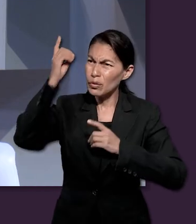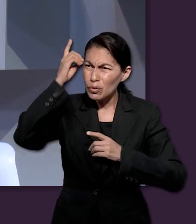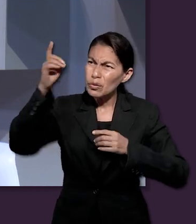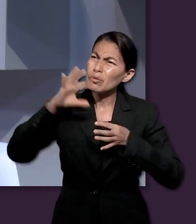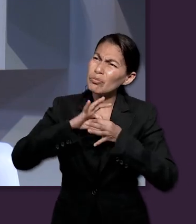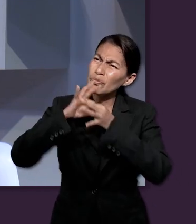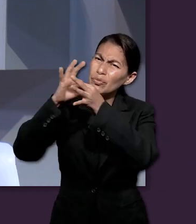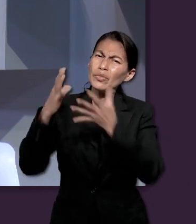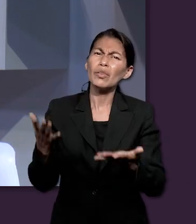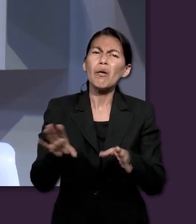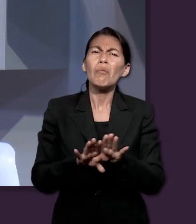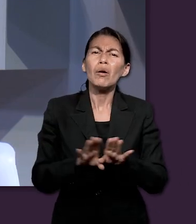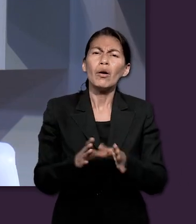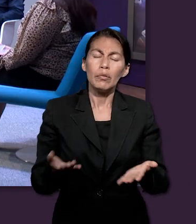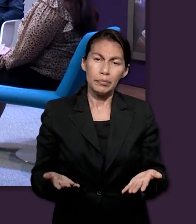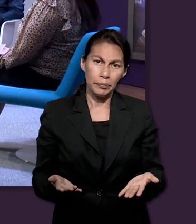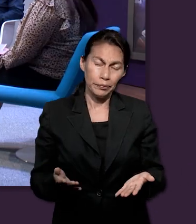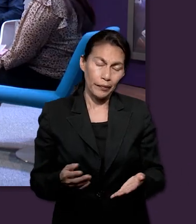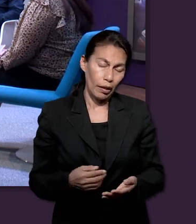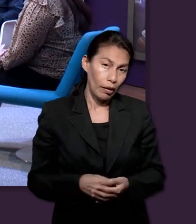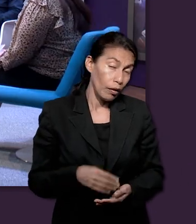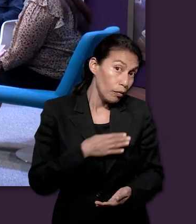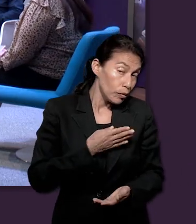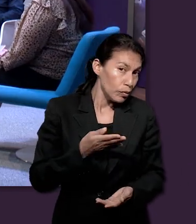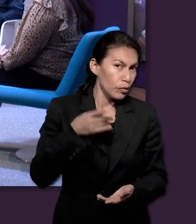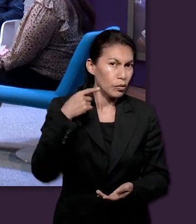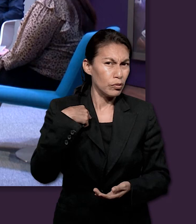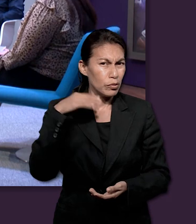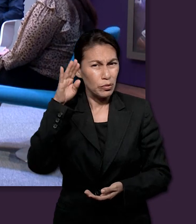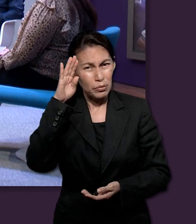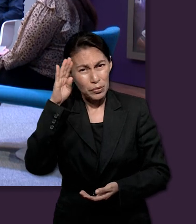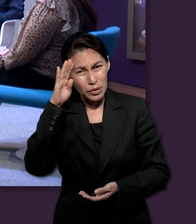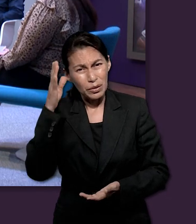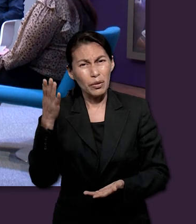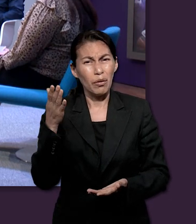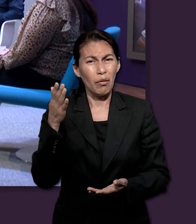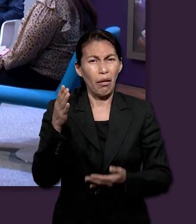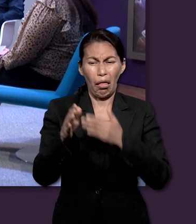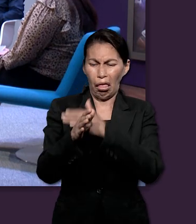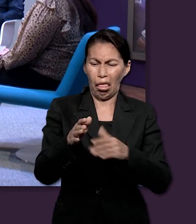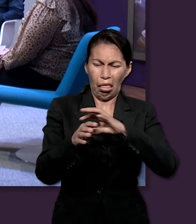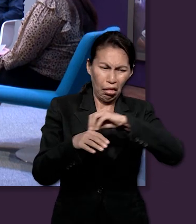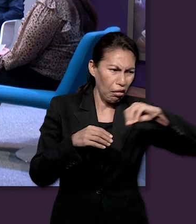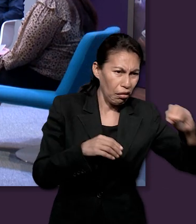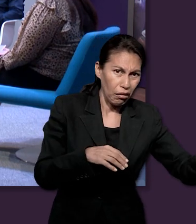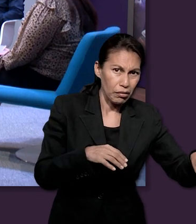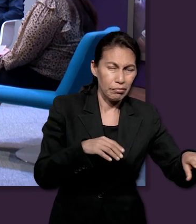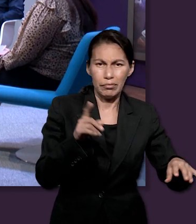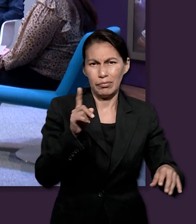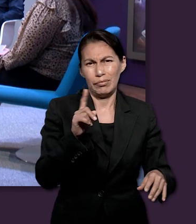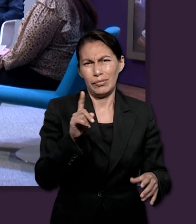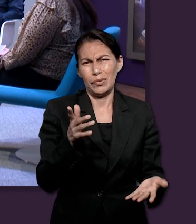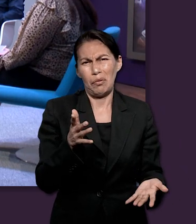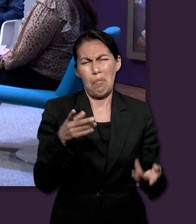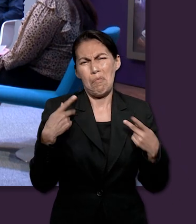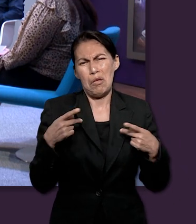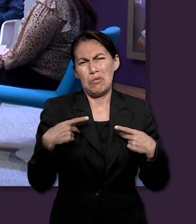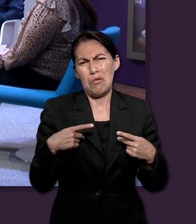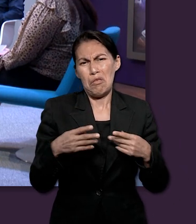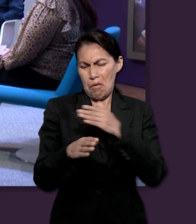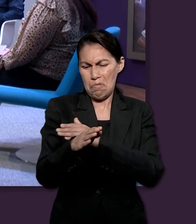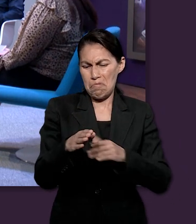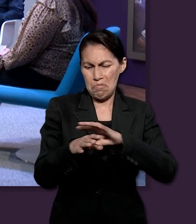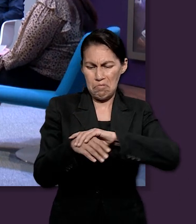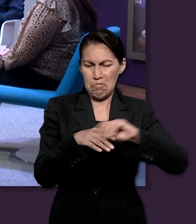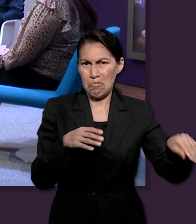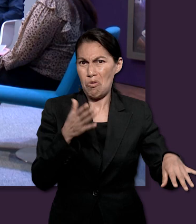vida? Okay, yo creo que no, la interpretación de este texto no es literal, ¿no? Puede haber mancos